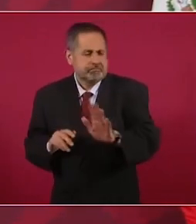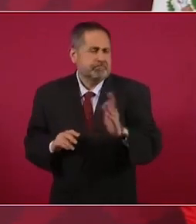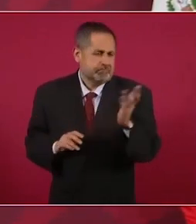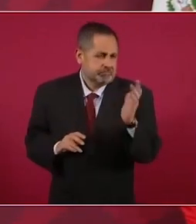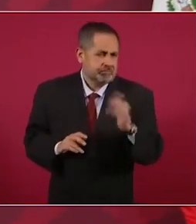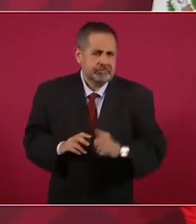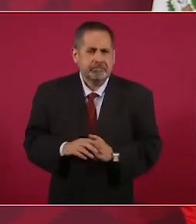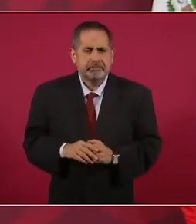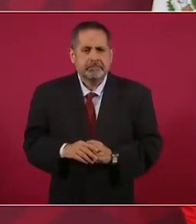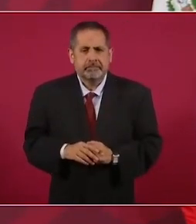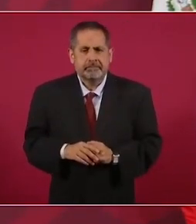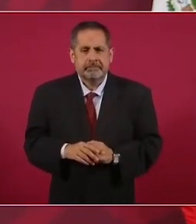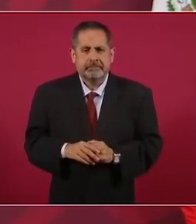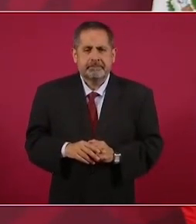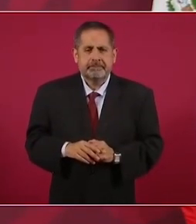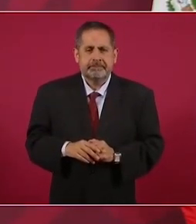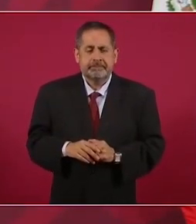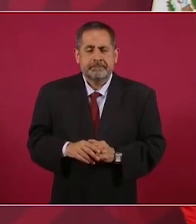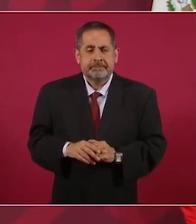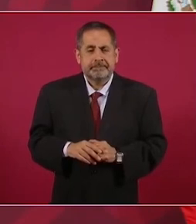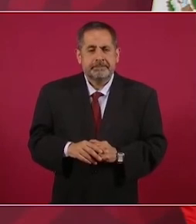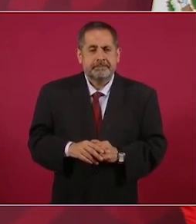Además, para